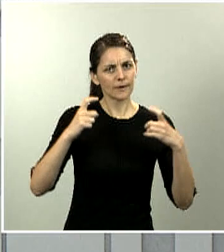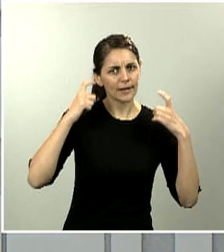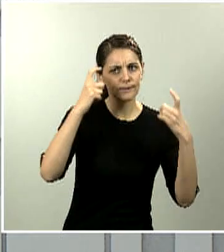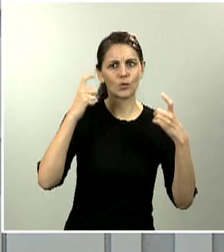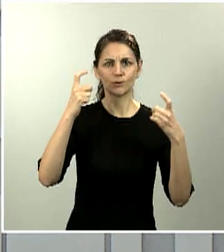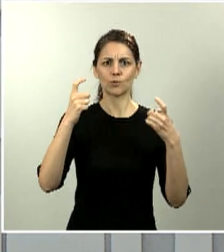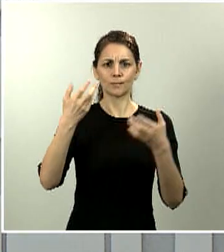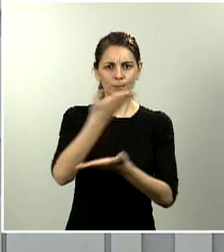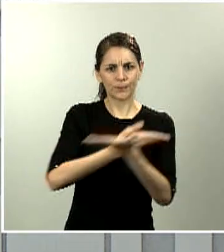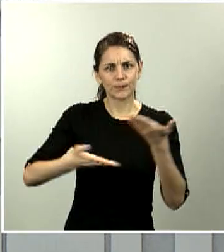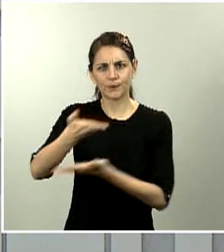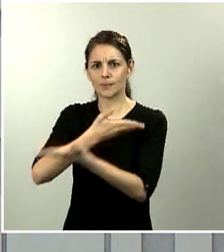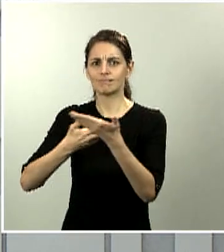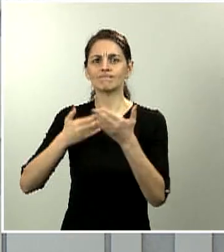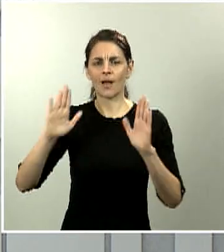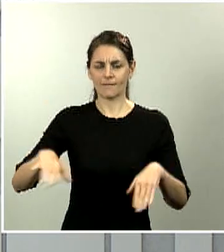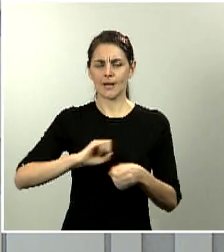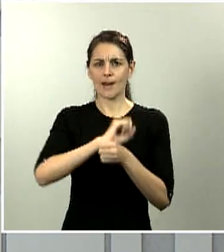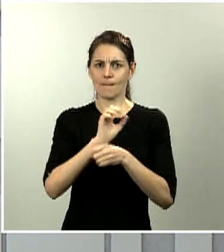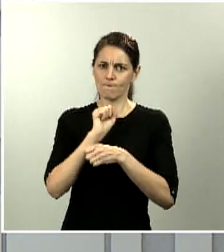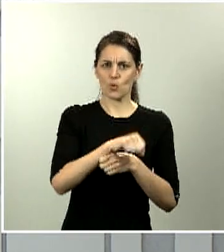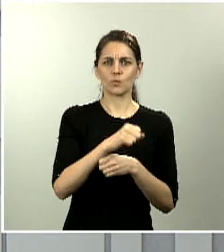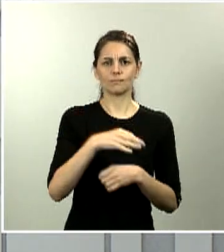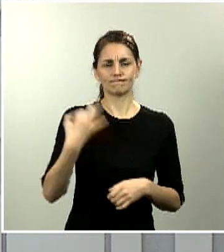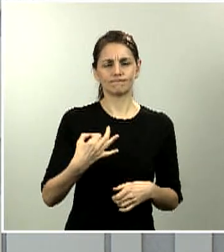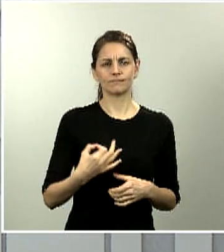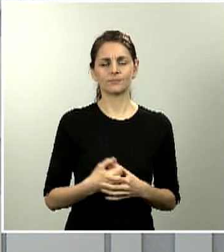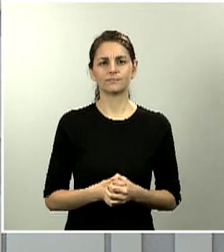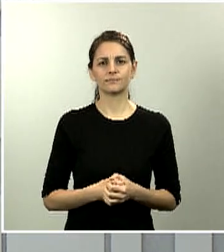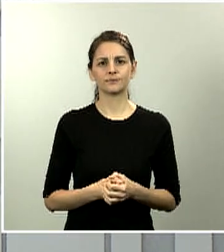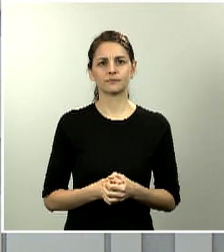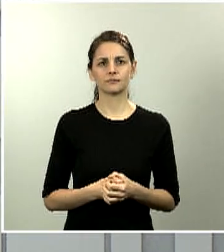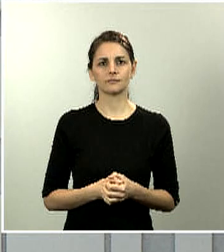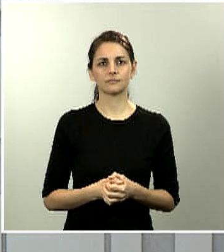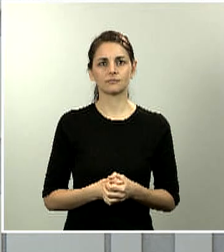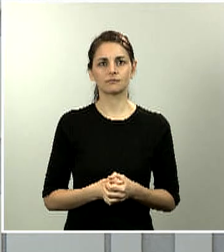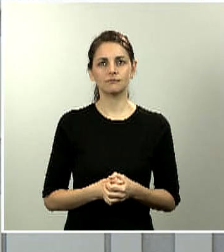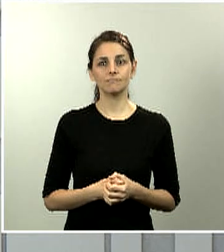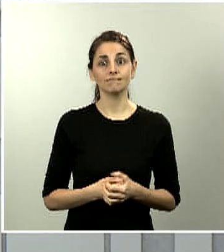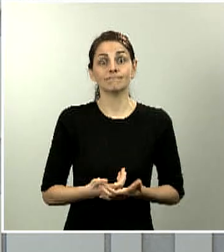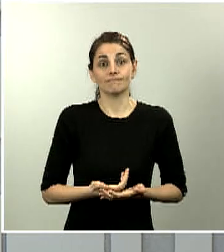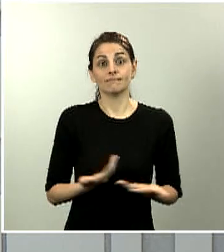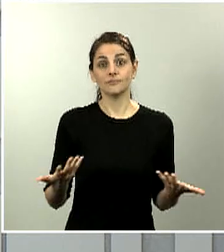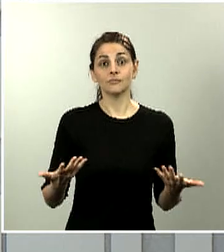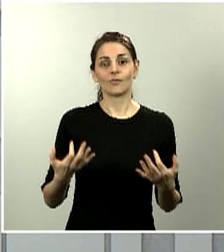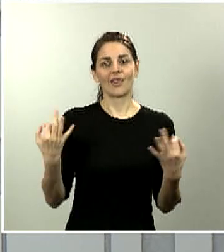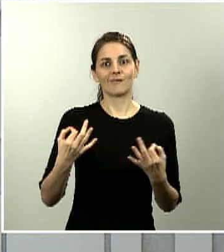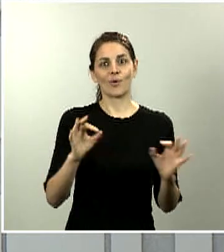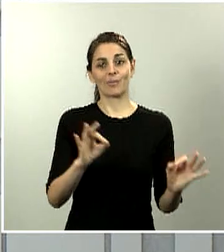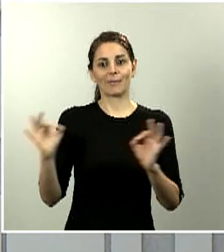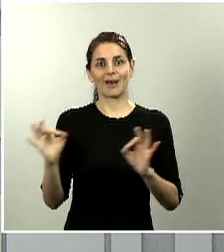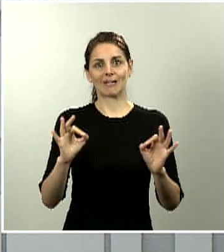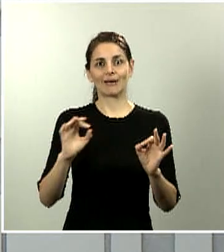vencerlo. Y para ello tenemos que estar preparados igualmente para cuando llegue este día después, cuando España vuelva a